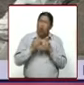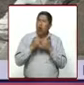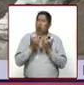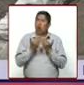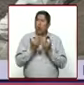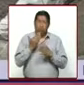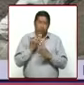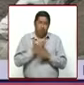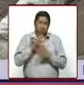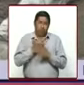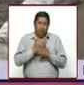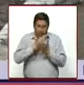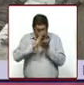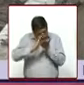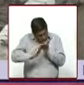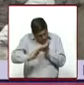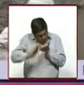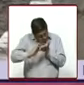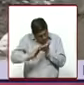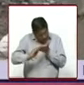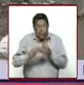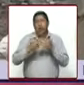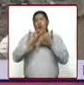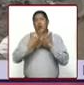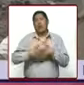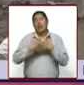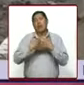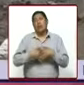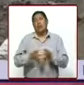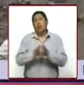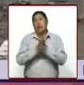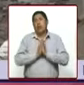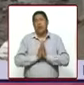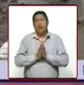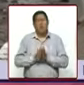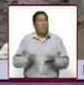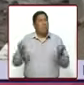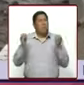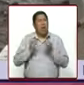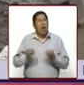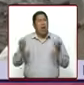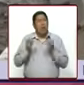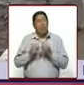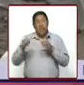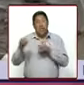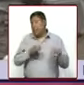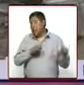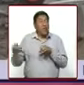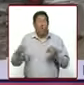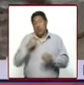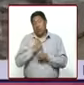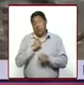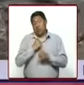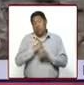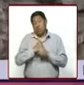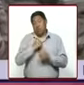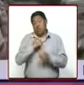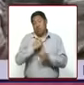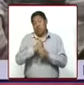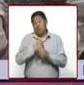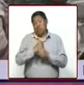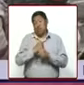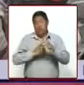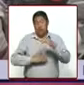pero estamos acelerando. A la empresa les hemos pedido que abran más frentes de trabajo. Lo están haciendo y lo vamos a entregar en el